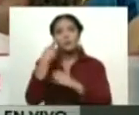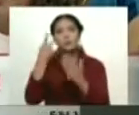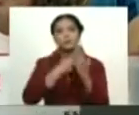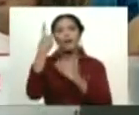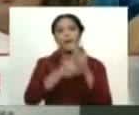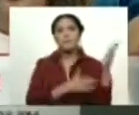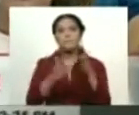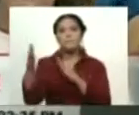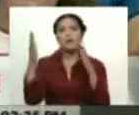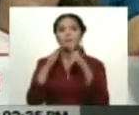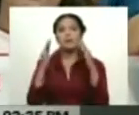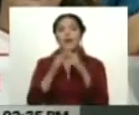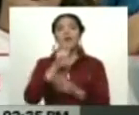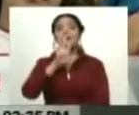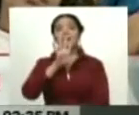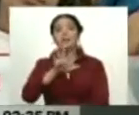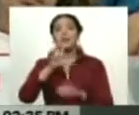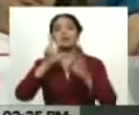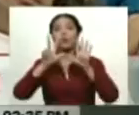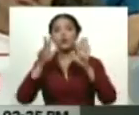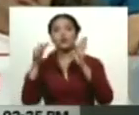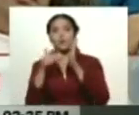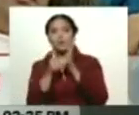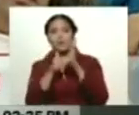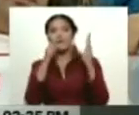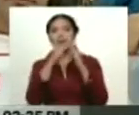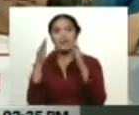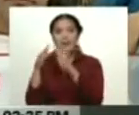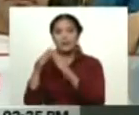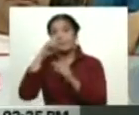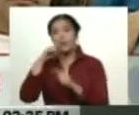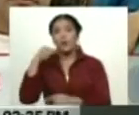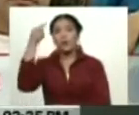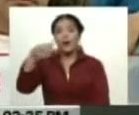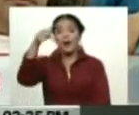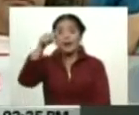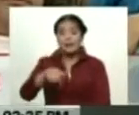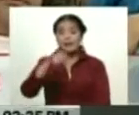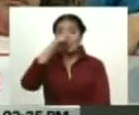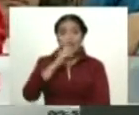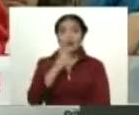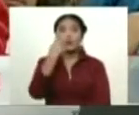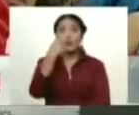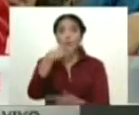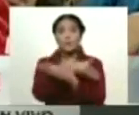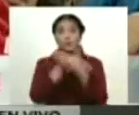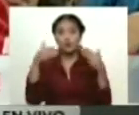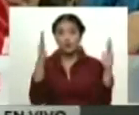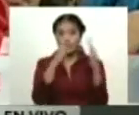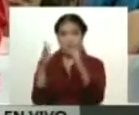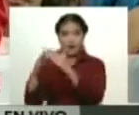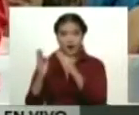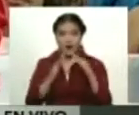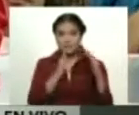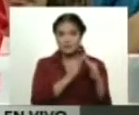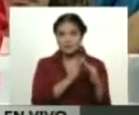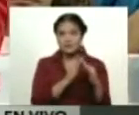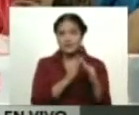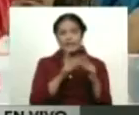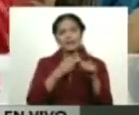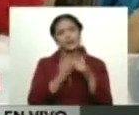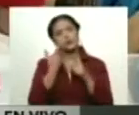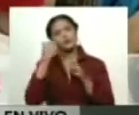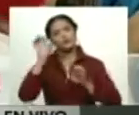vivienda, 508 mil viviendas el próximo año. ¿No? Este año estamos llegando a la vivienda 1 millón. Y estuvo